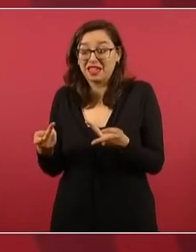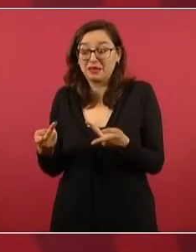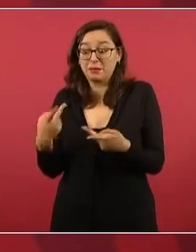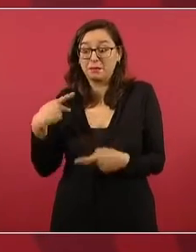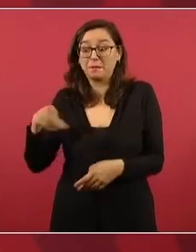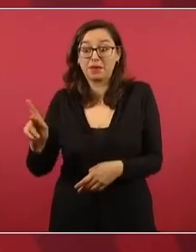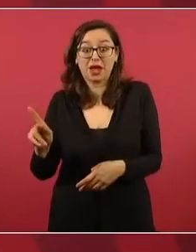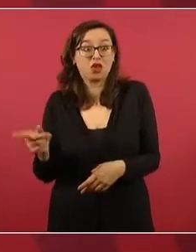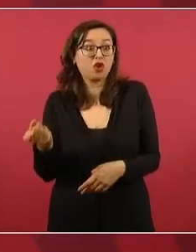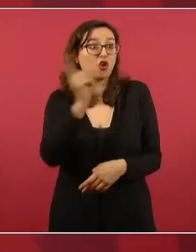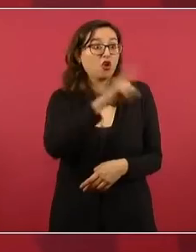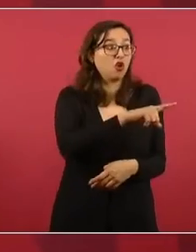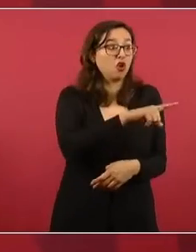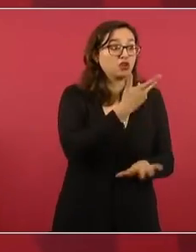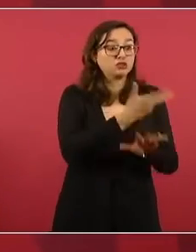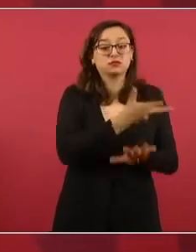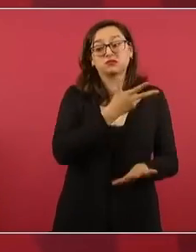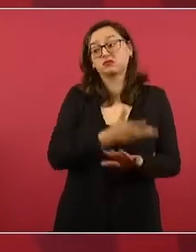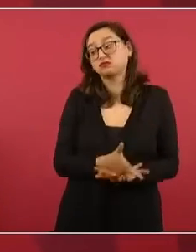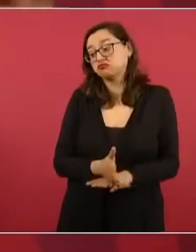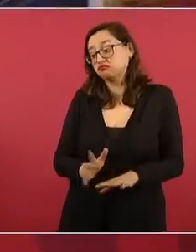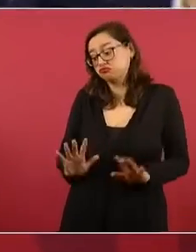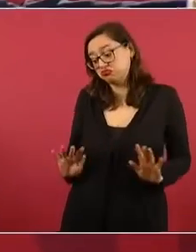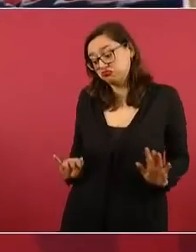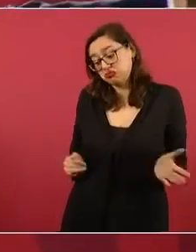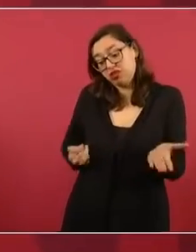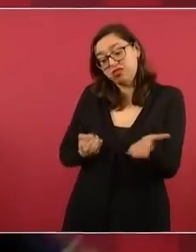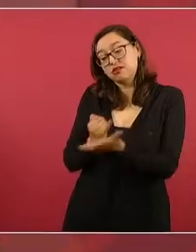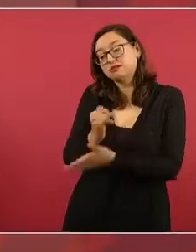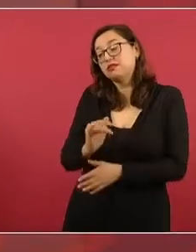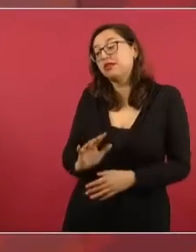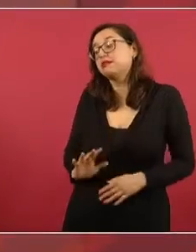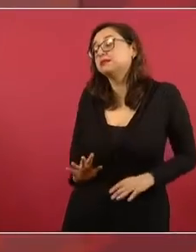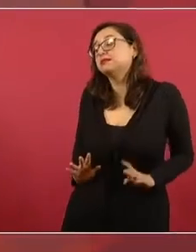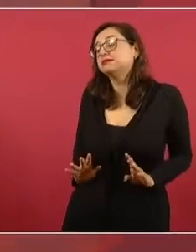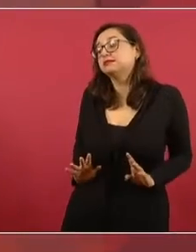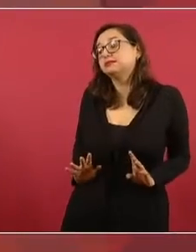negra y ya no puede vender nada en Estados Unidos. Un barco